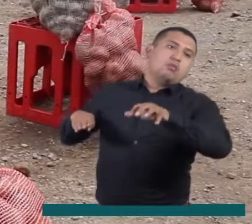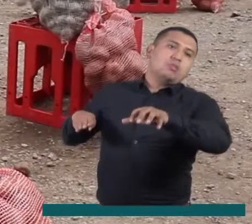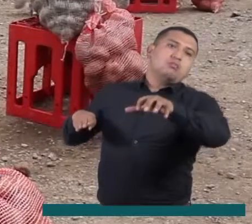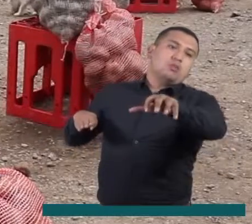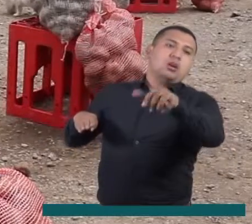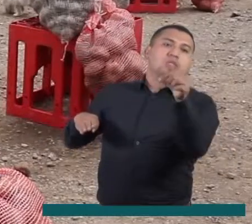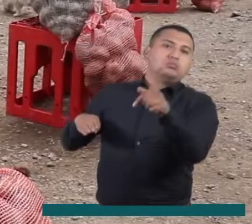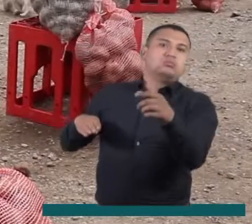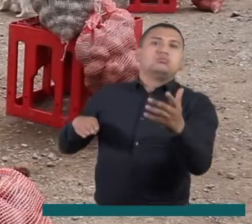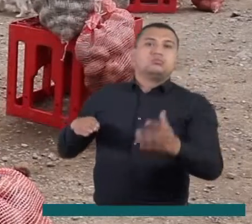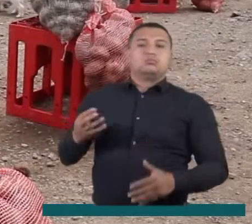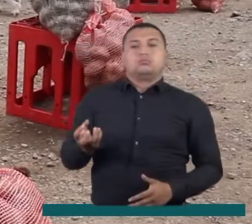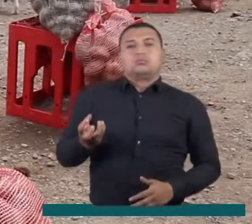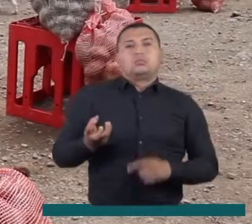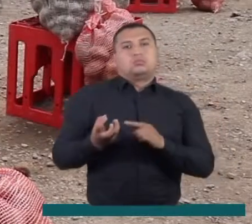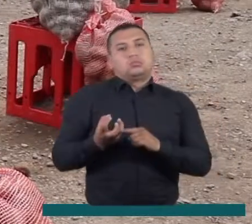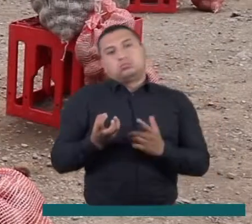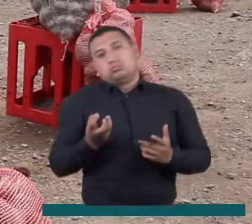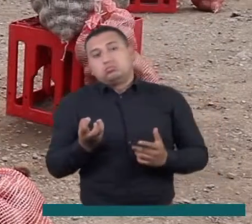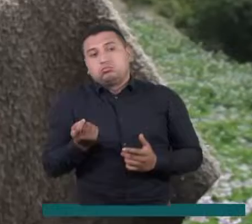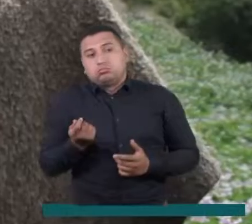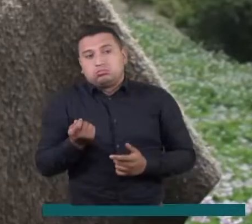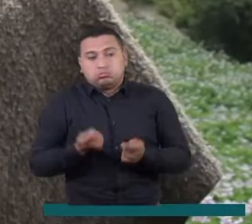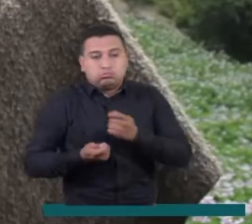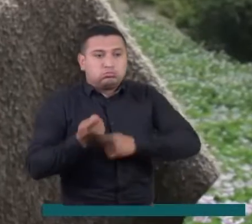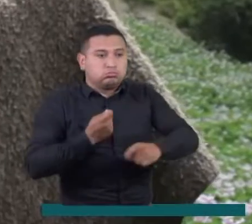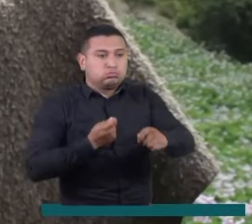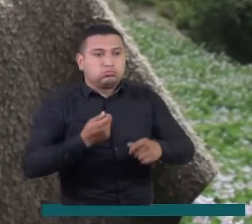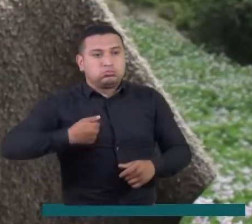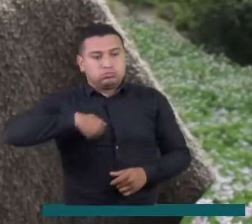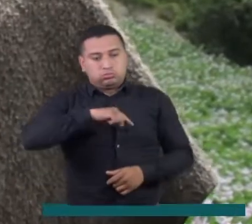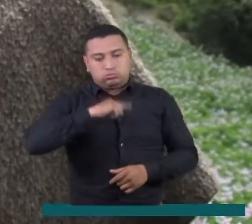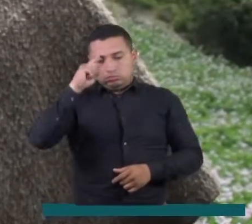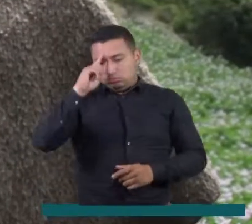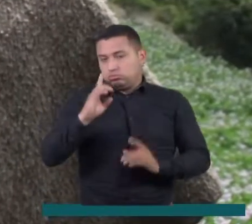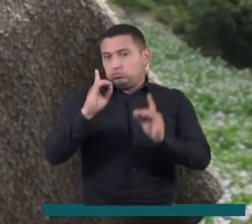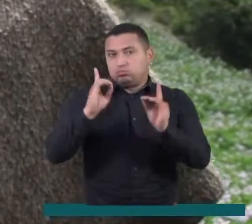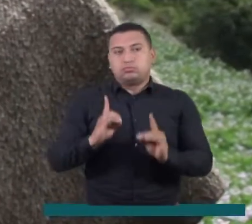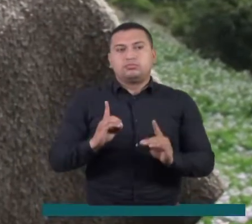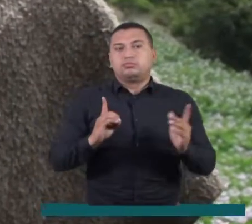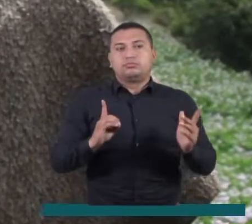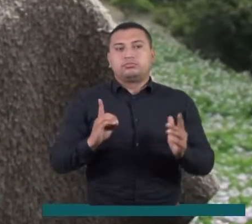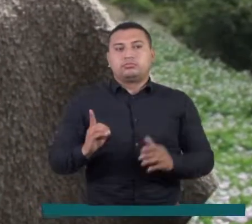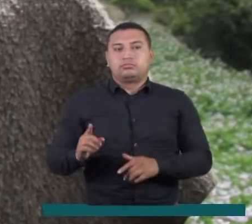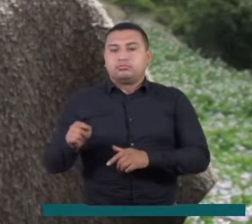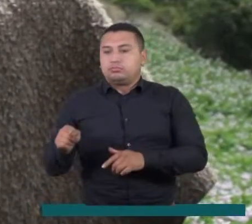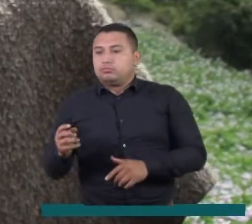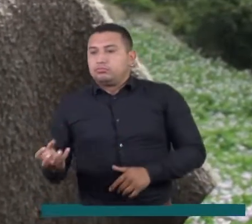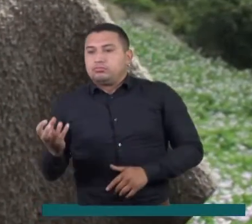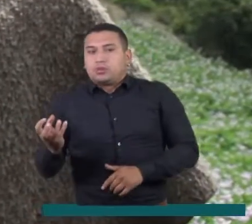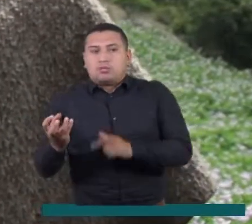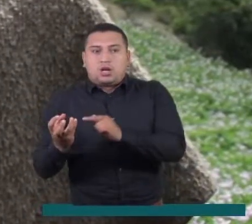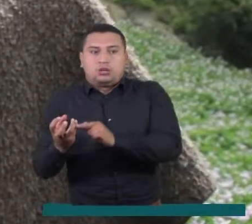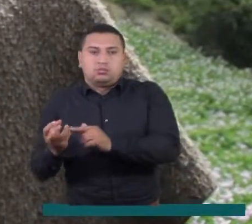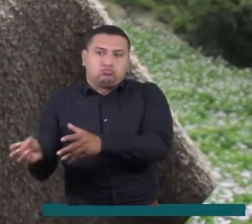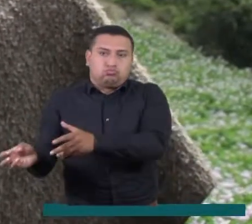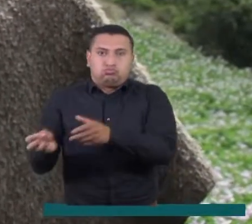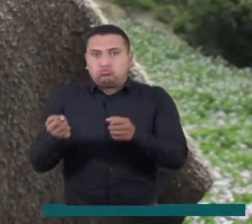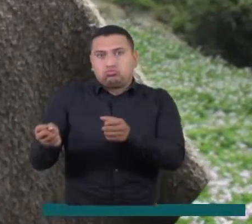para presentarse por lo menos la oportunidad de tener algo. Pues nosotros tomamos la opción de sacar el producto